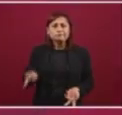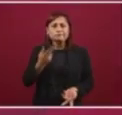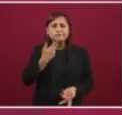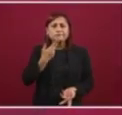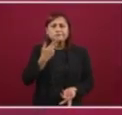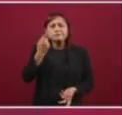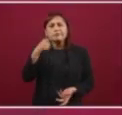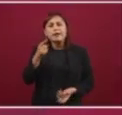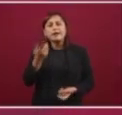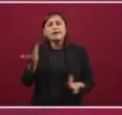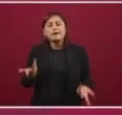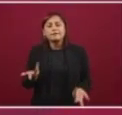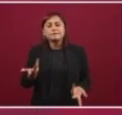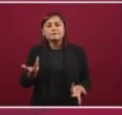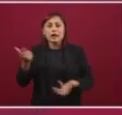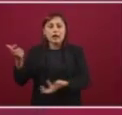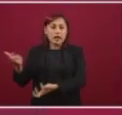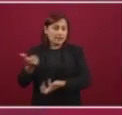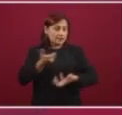dónde va el dinero